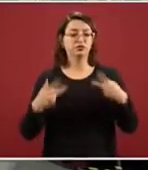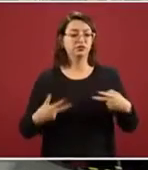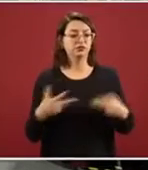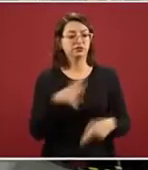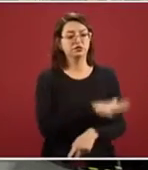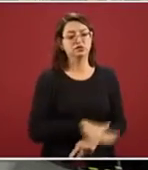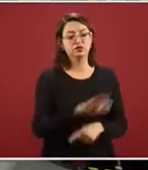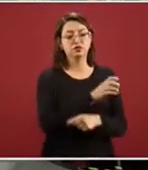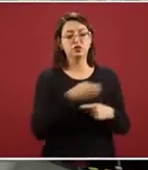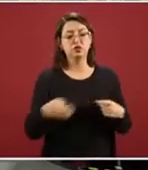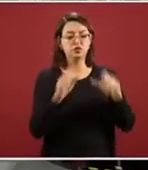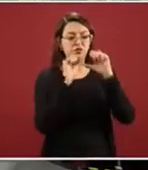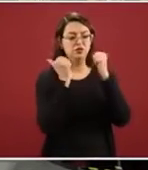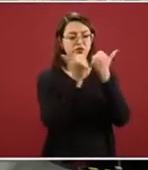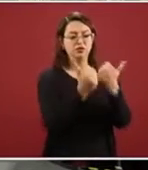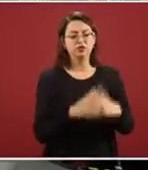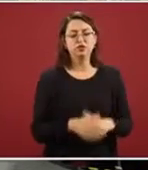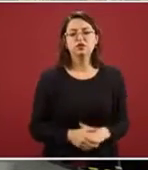Ajá. Sí,